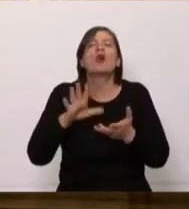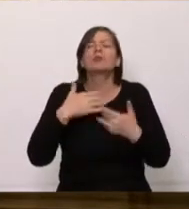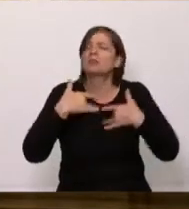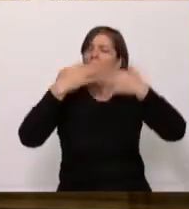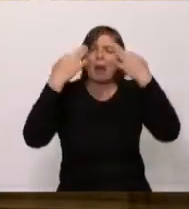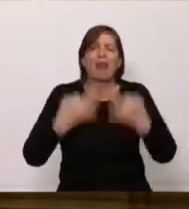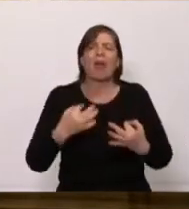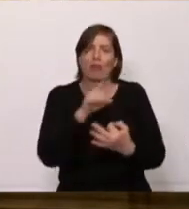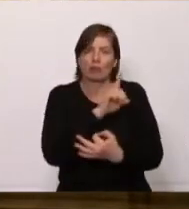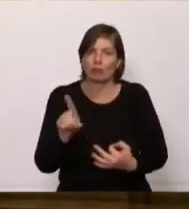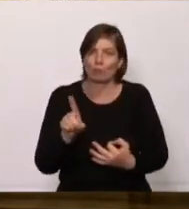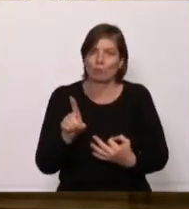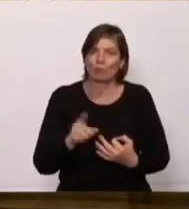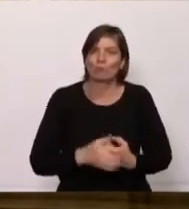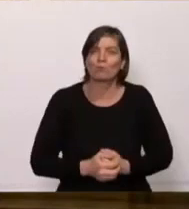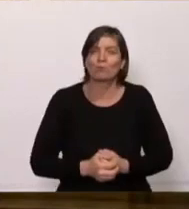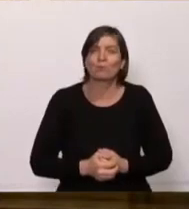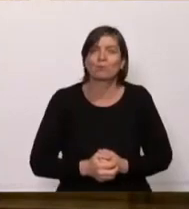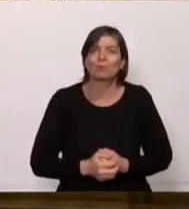es no ser sincero.